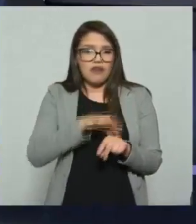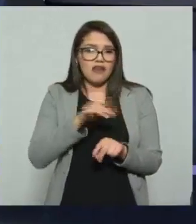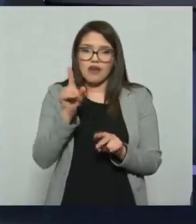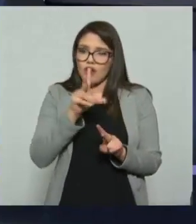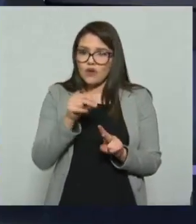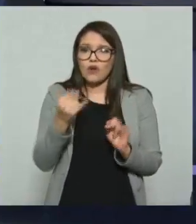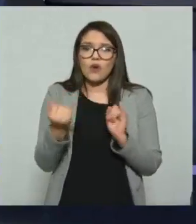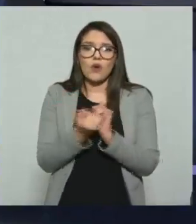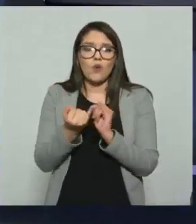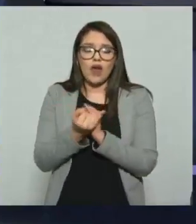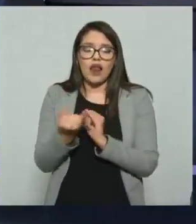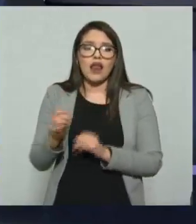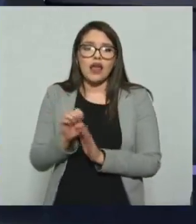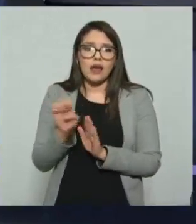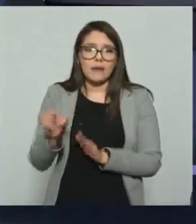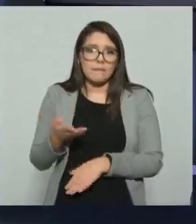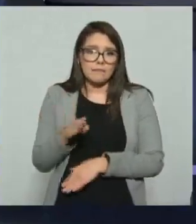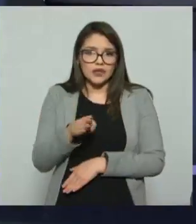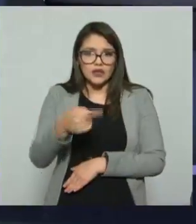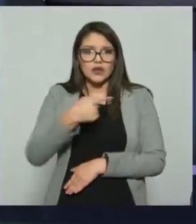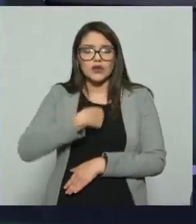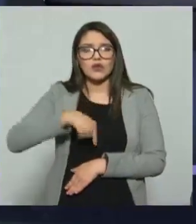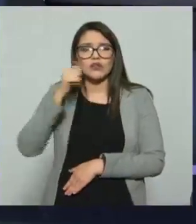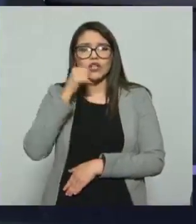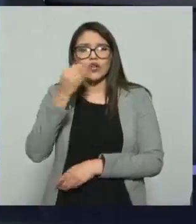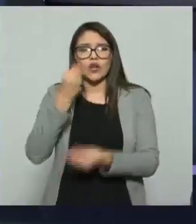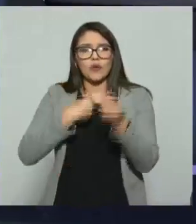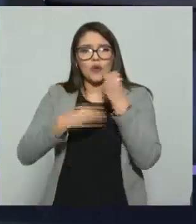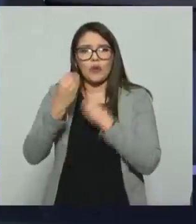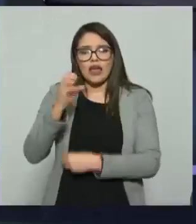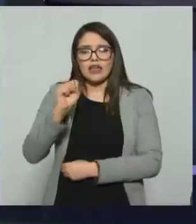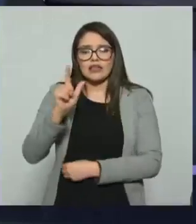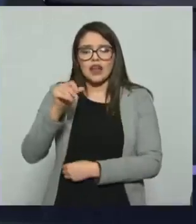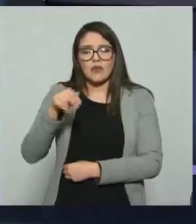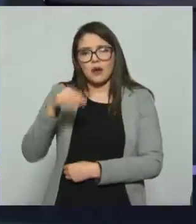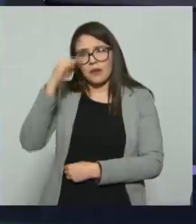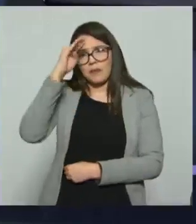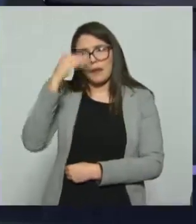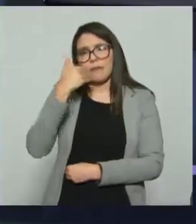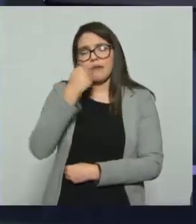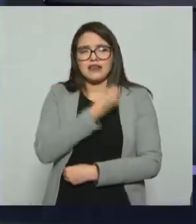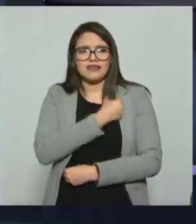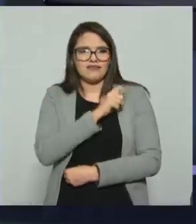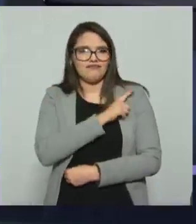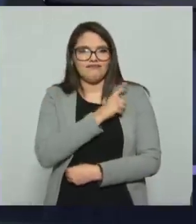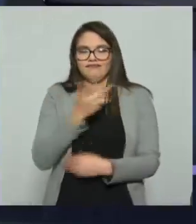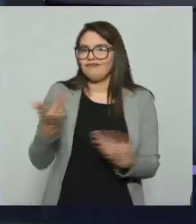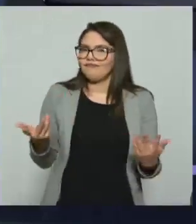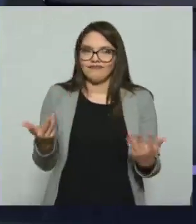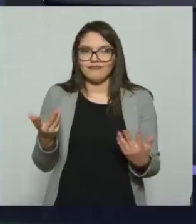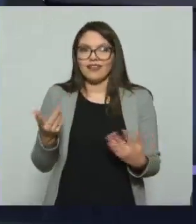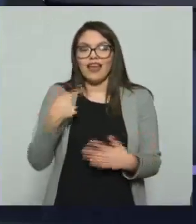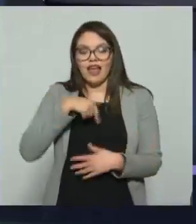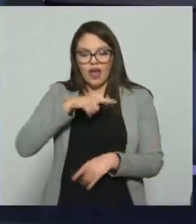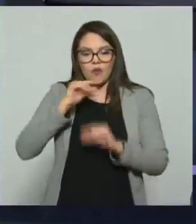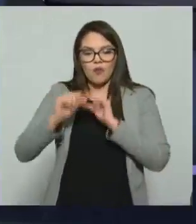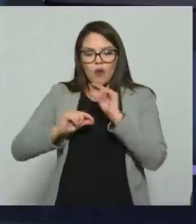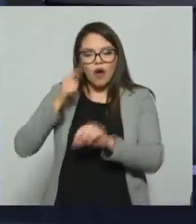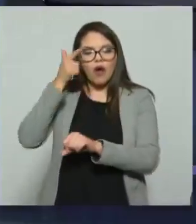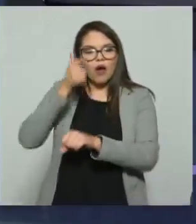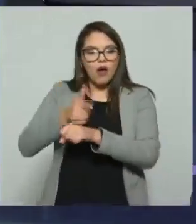pescado. Por ejemplo, aquí consumimos mucho salmón y pensamos que el salmón es súper sano. Bueno, ¿qué creen? Que se ha comprobado, de hecho,